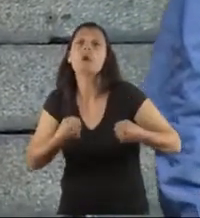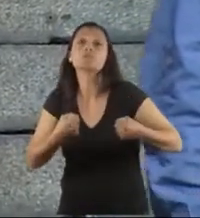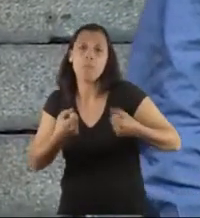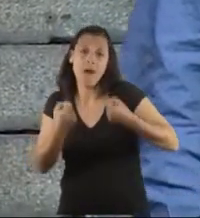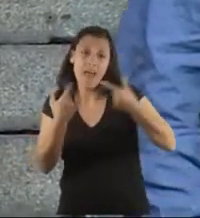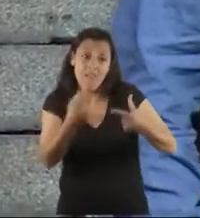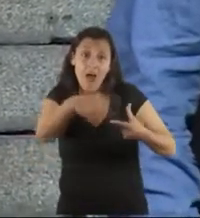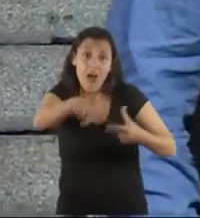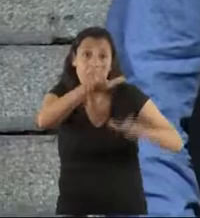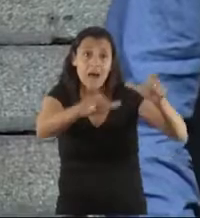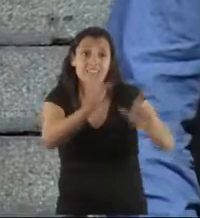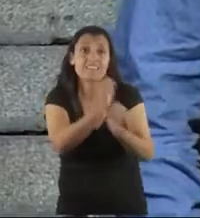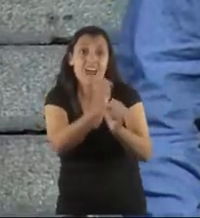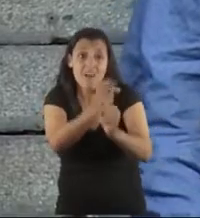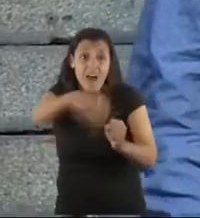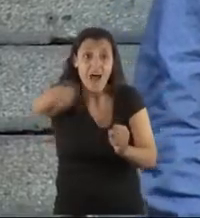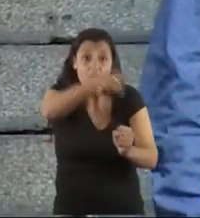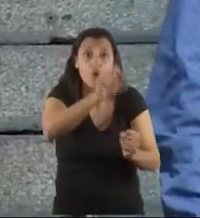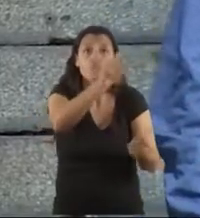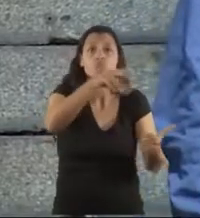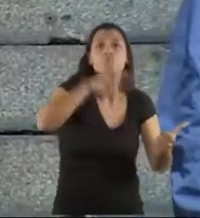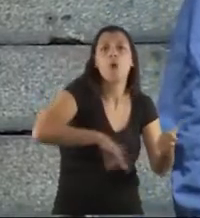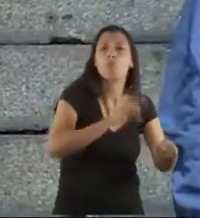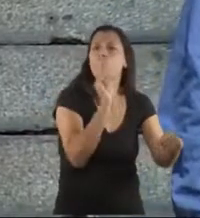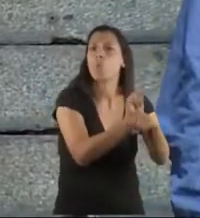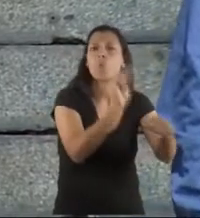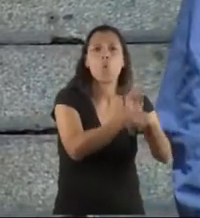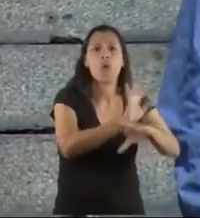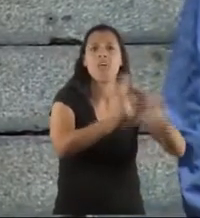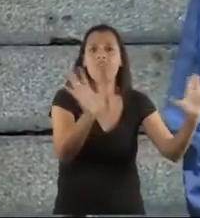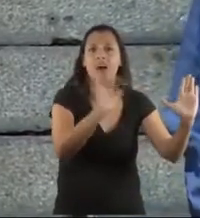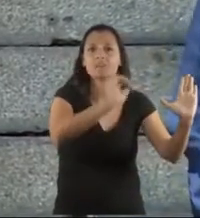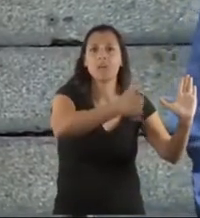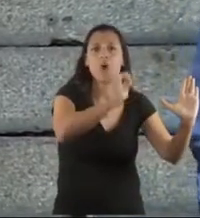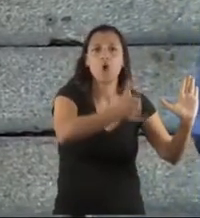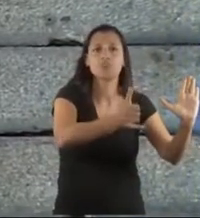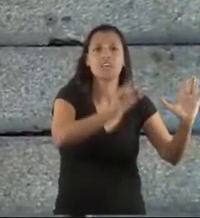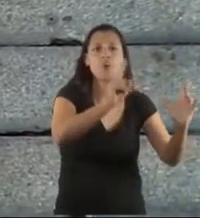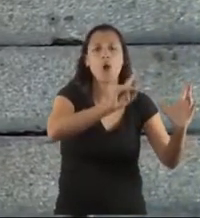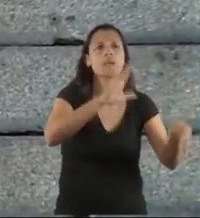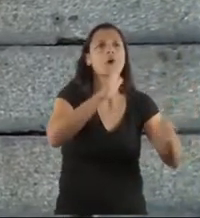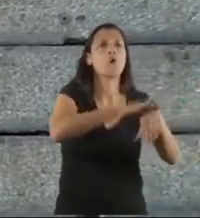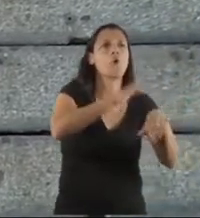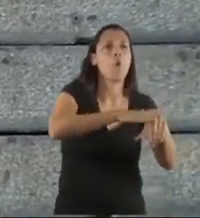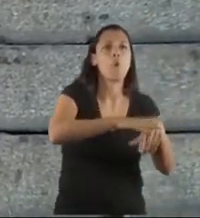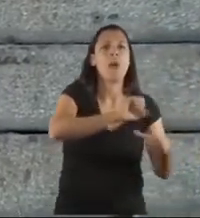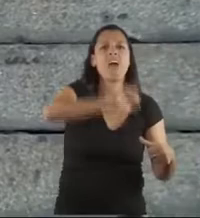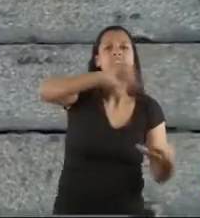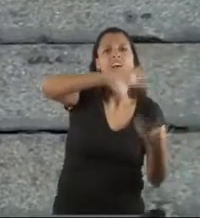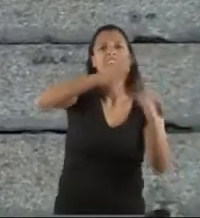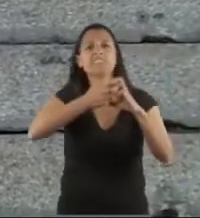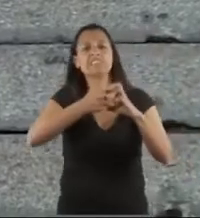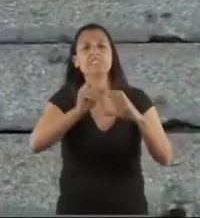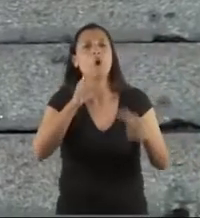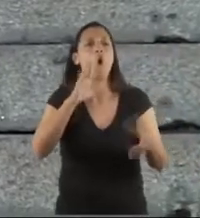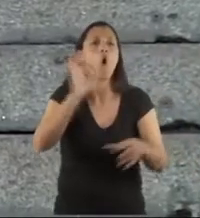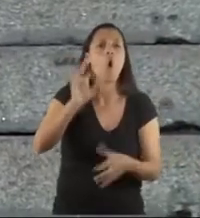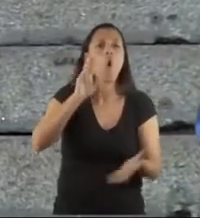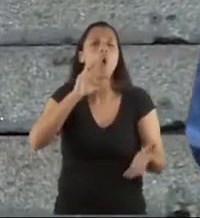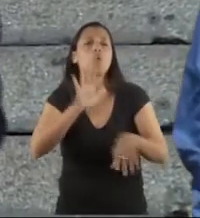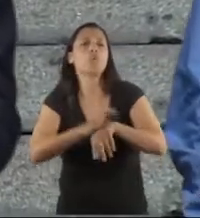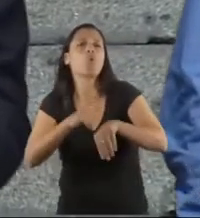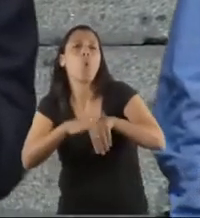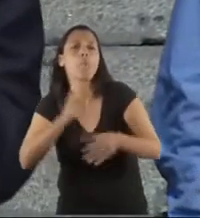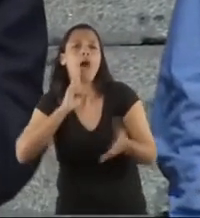gana en la paritaria no lo pierda frente al estado al momento de cobrar los impuestos y por eso